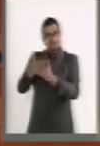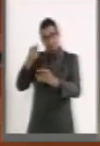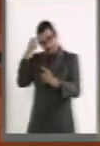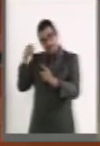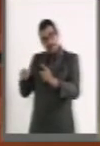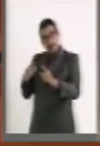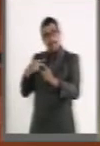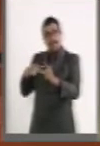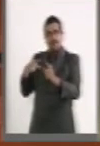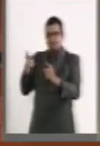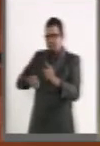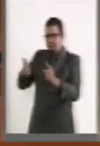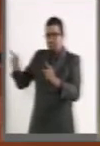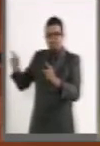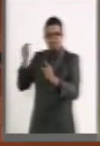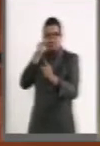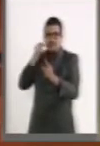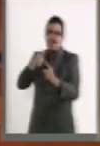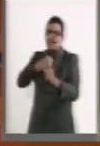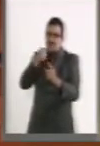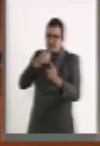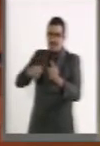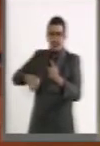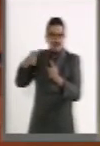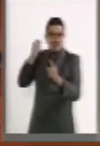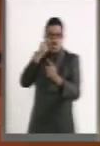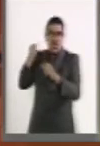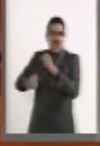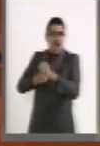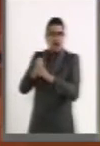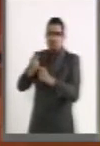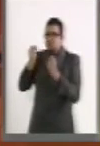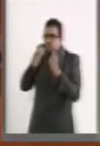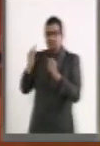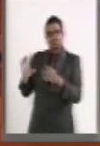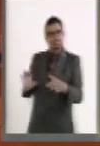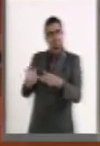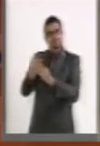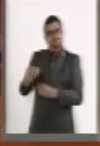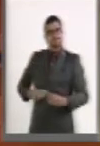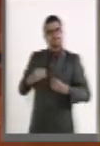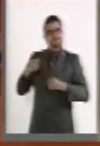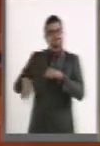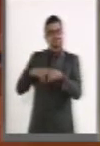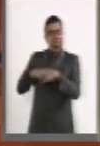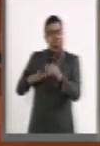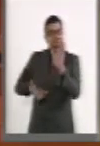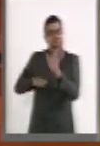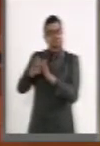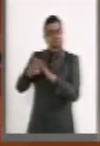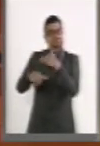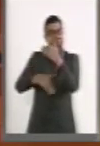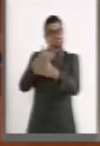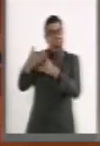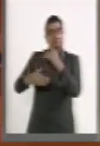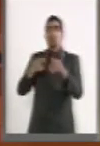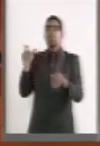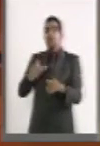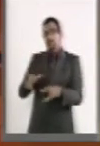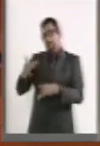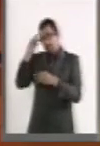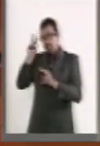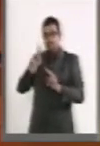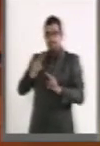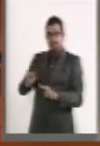individuo independientemente de la edad cronológica, consiguiendo así mantener niveles normales de desarrollo a partir de